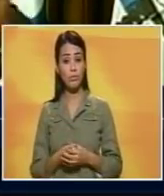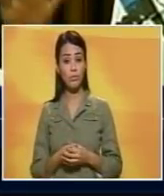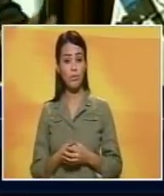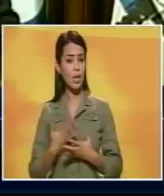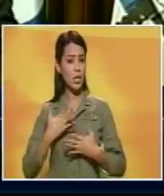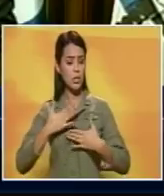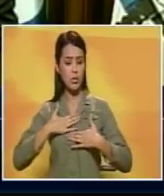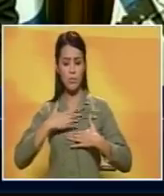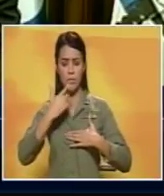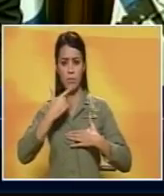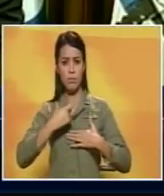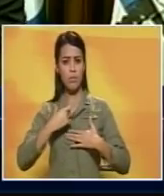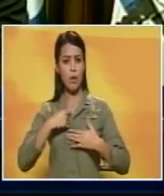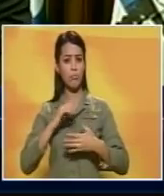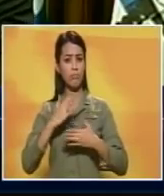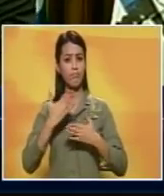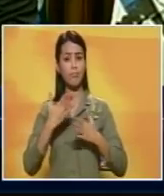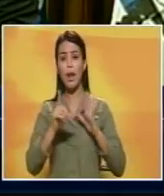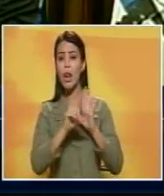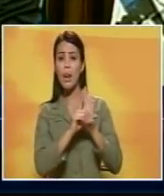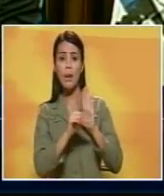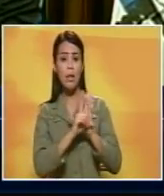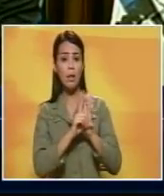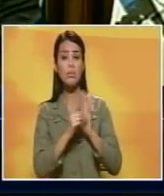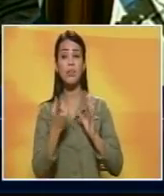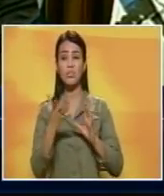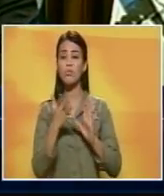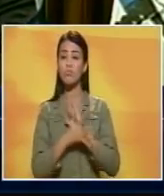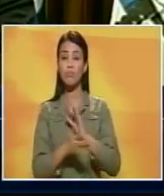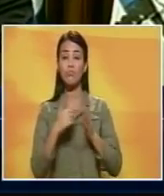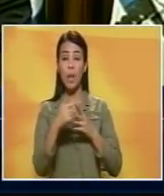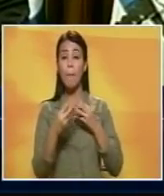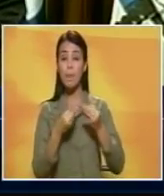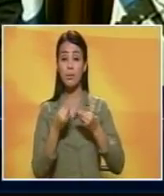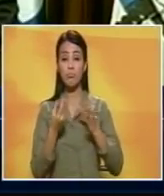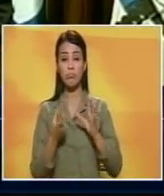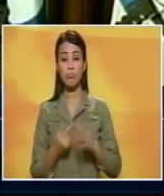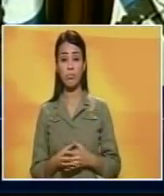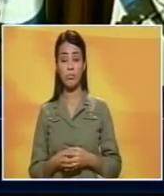sí mismos al margen de la ley, y eso tiene una consecuencia. Por tal